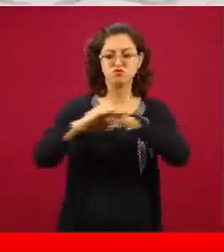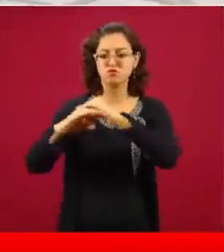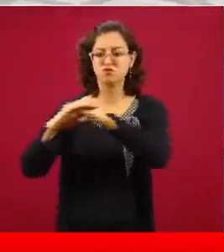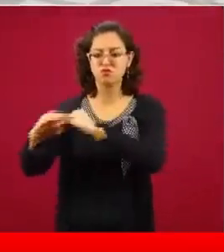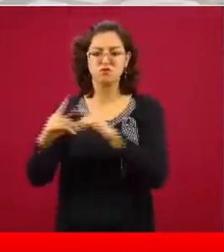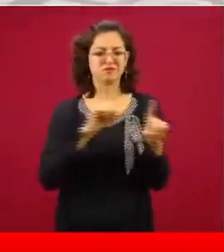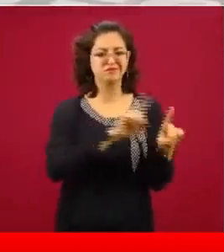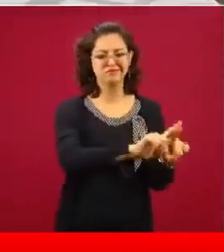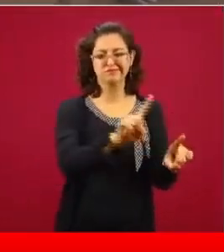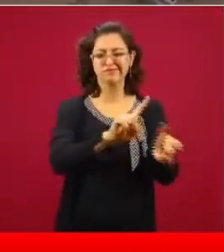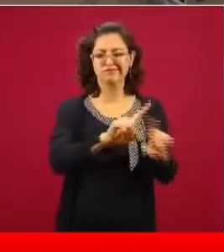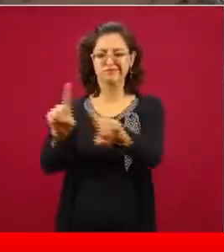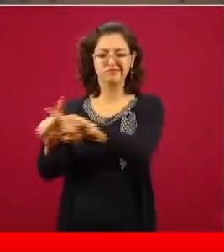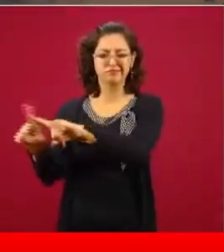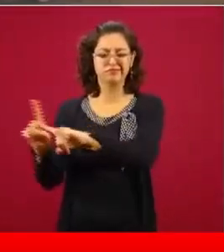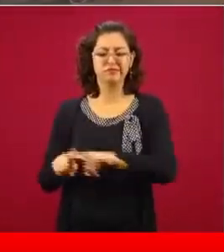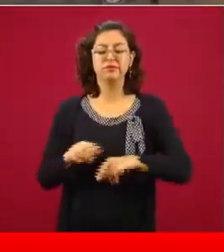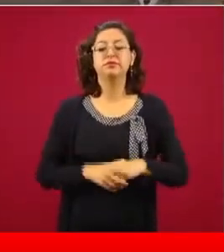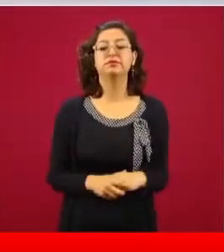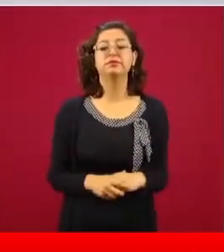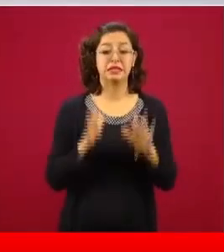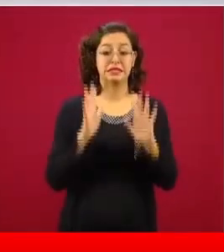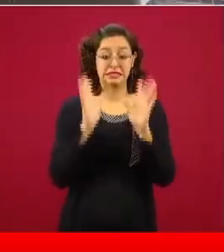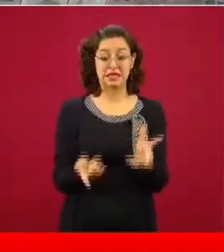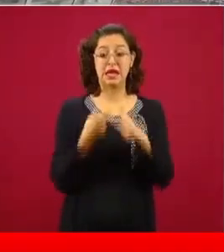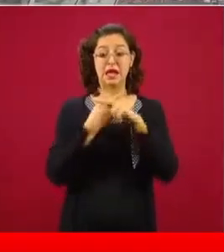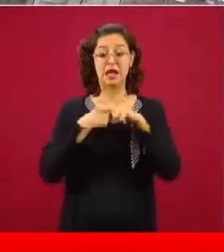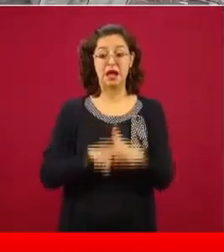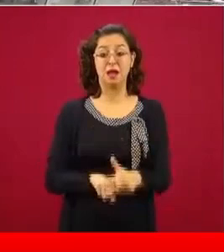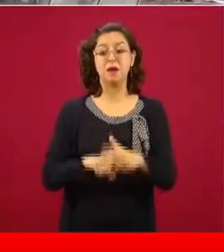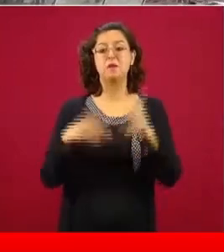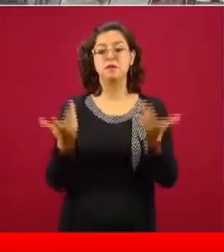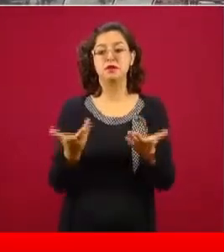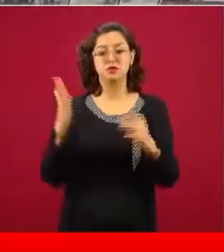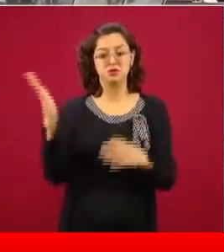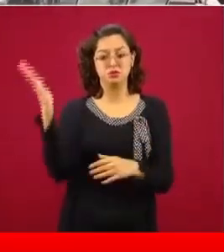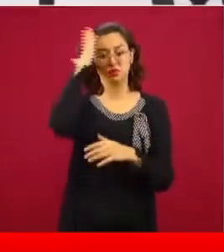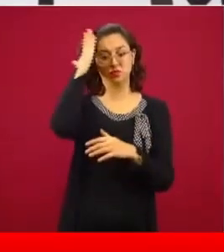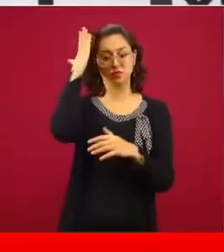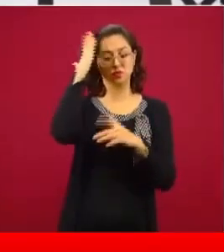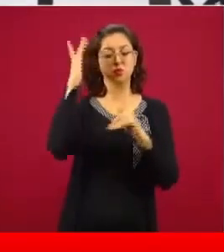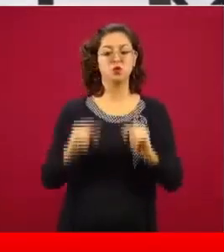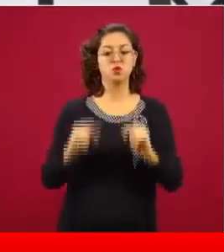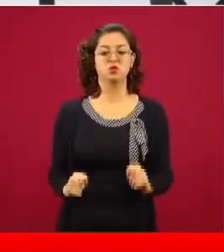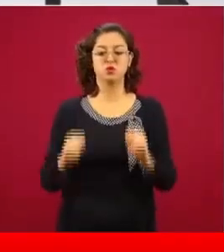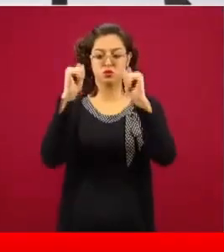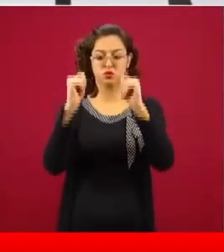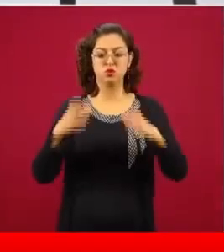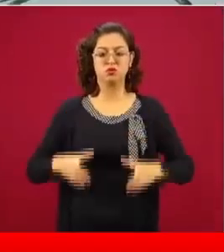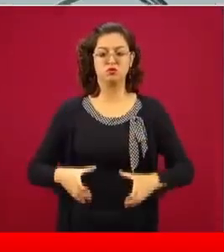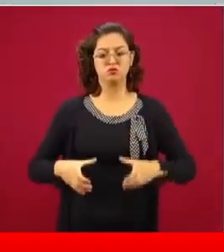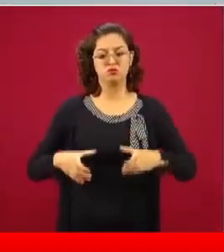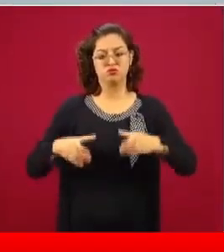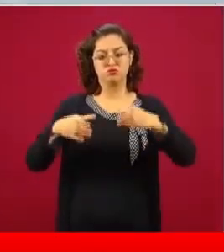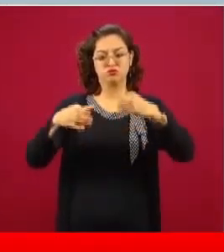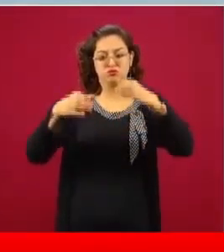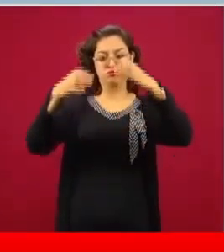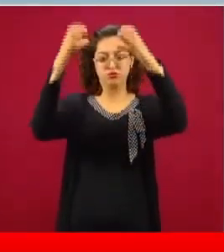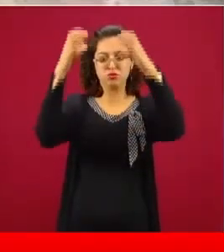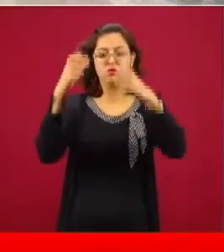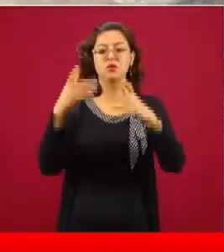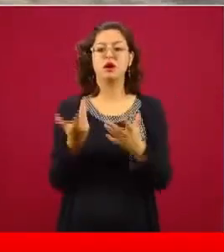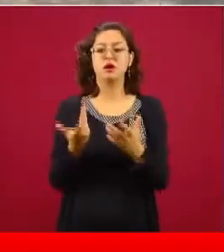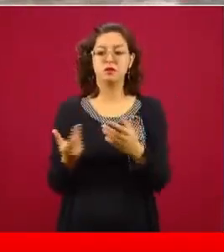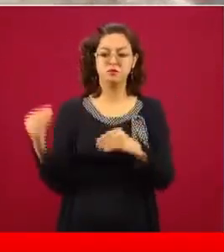y zarpeado en contratraves. Se inició en la torre de control y servicios, extinción de incendios y edificios administrativos